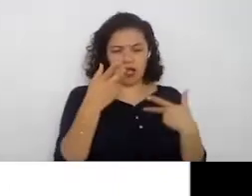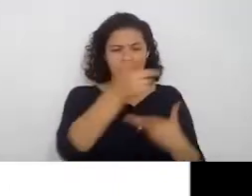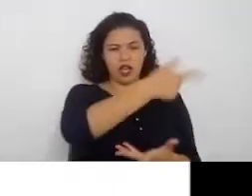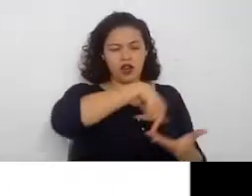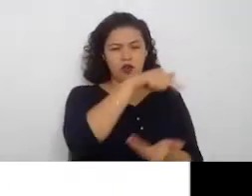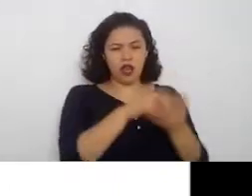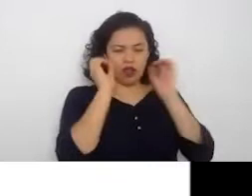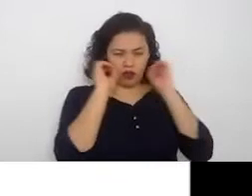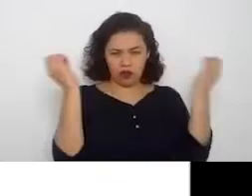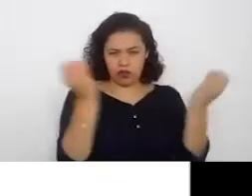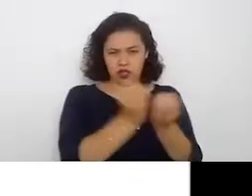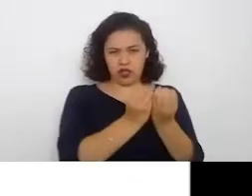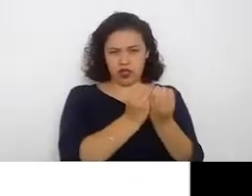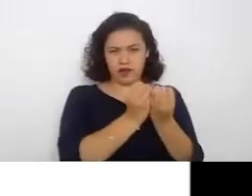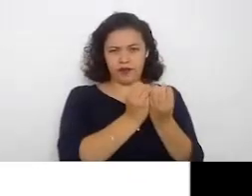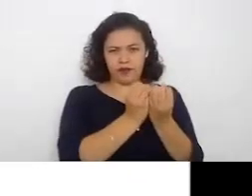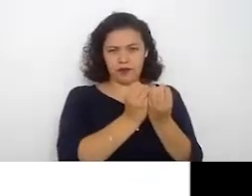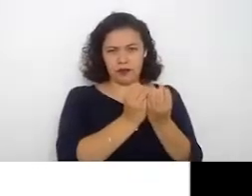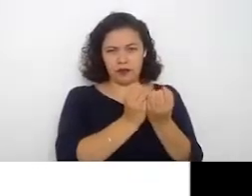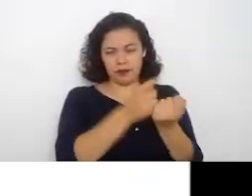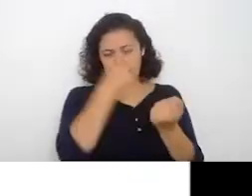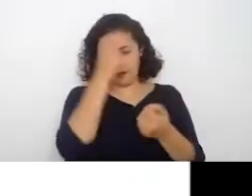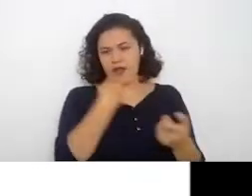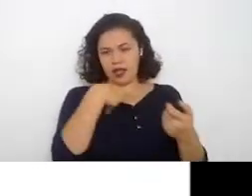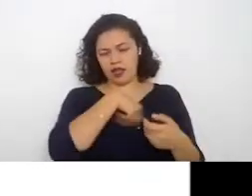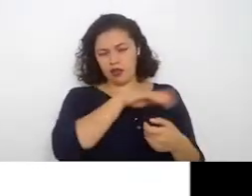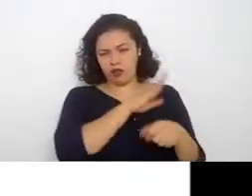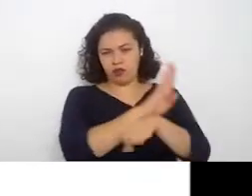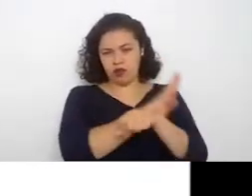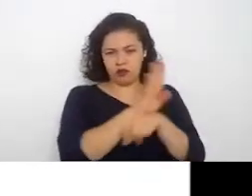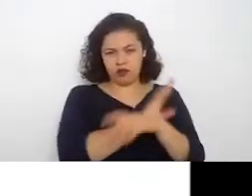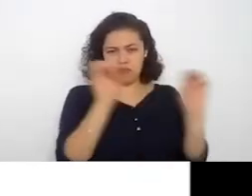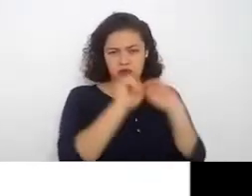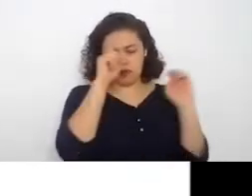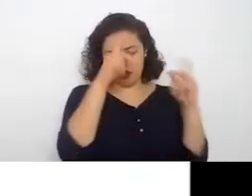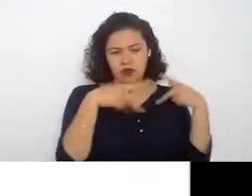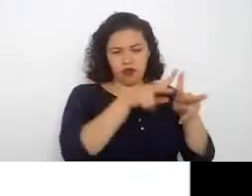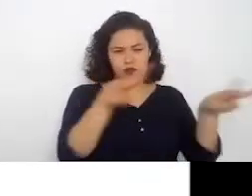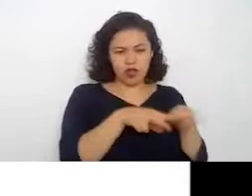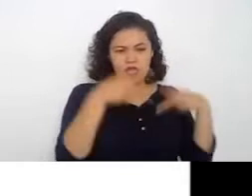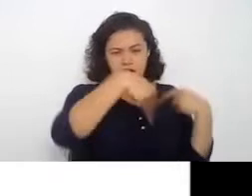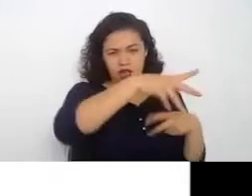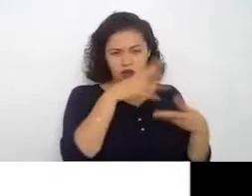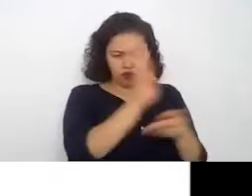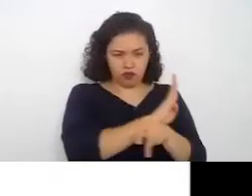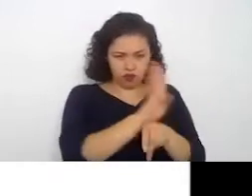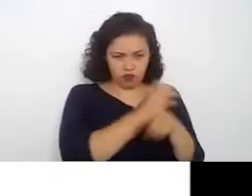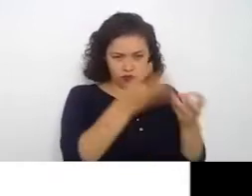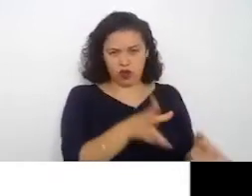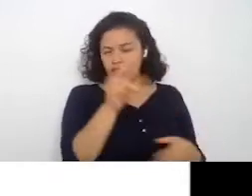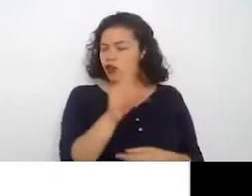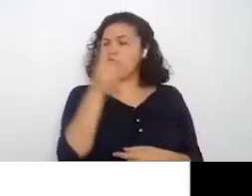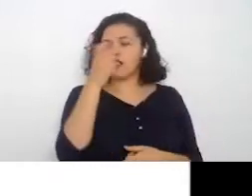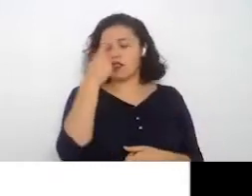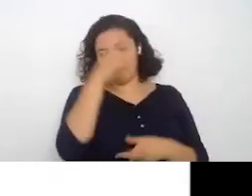organizaciones, sin que pueda beneficiar realmente a los más vulnerables. A esto se debe las regulaciones